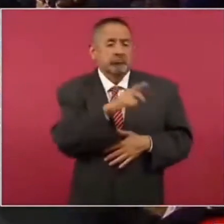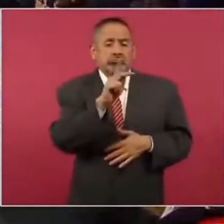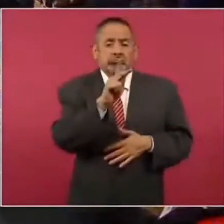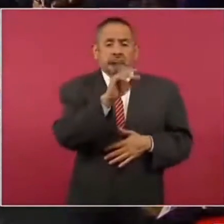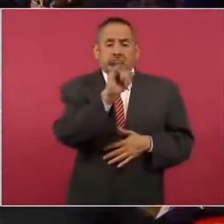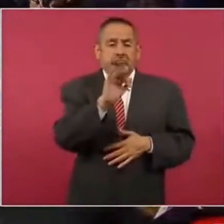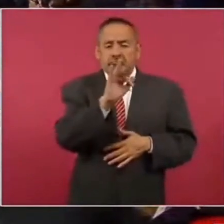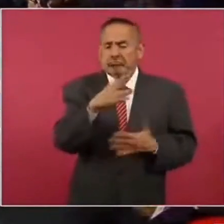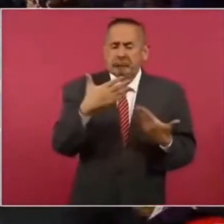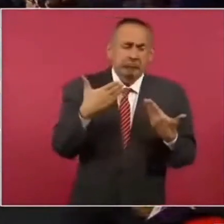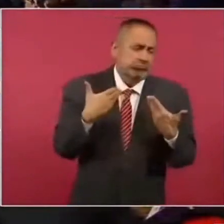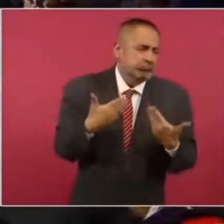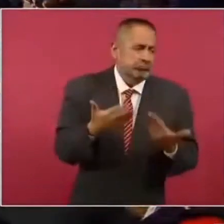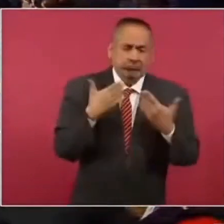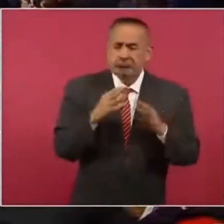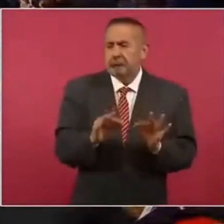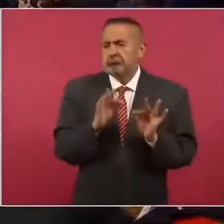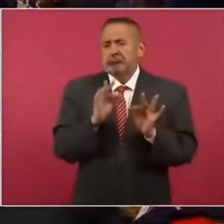que tienen